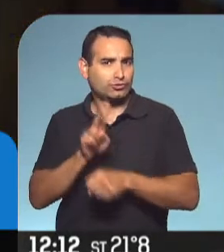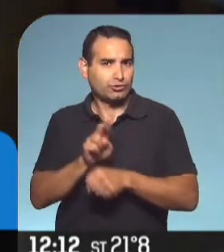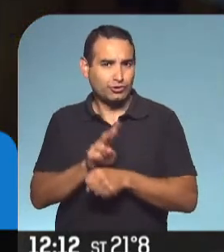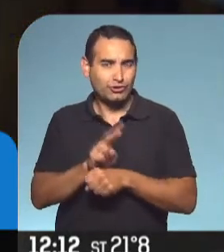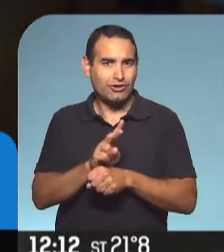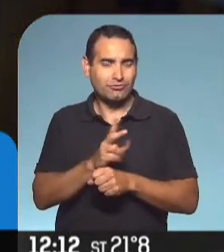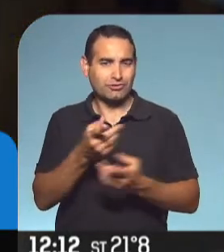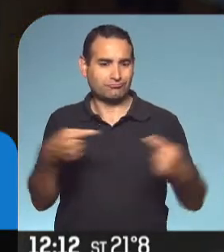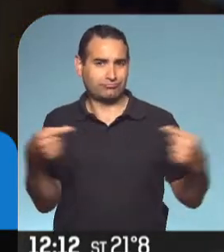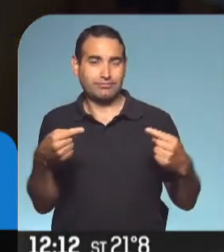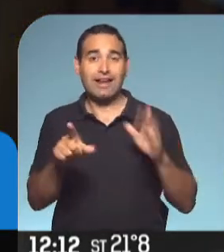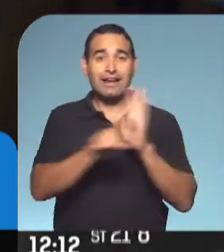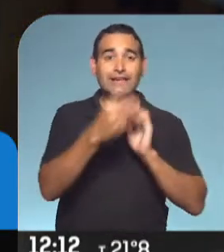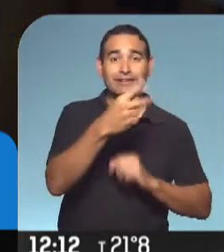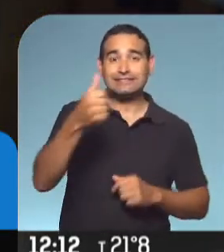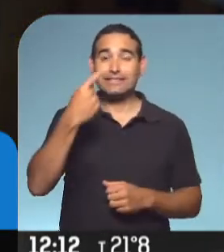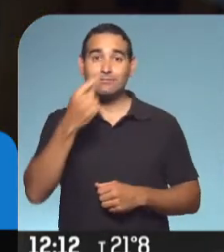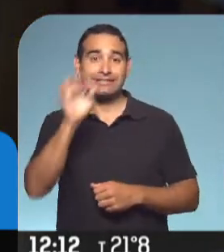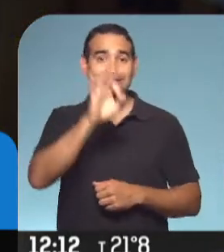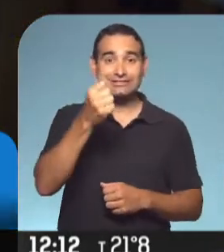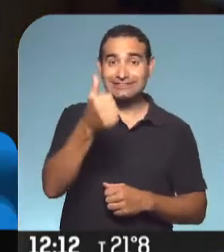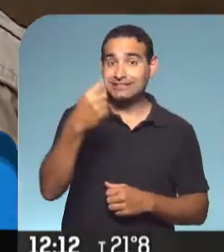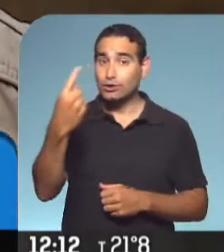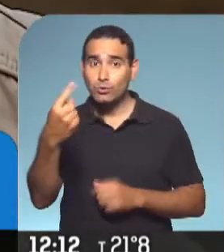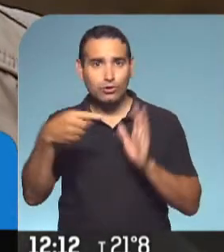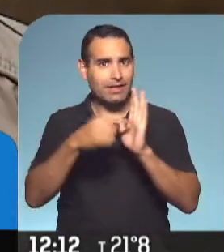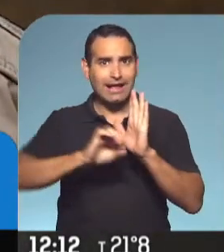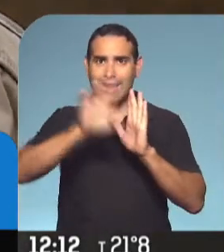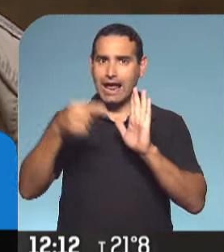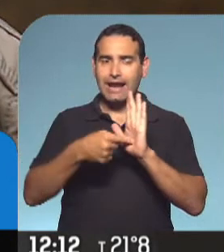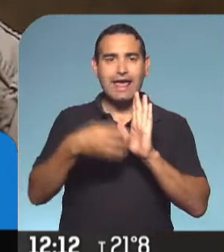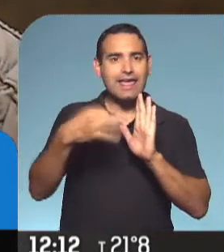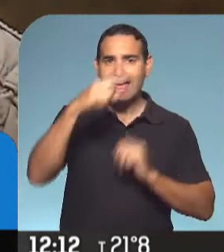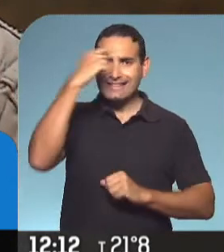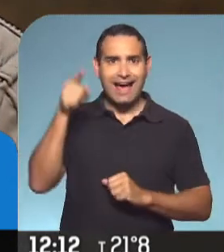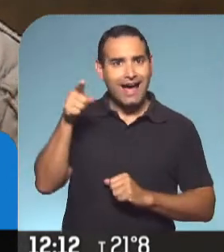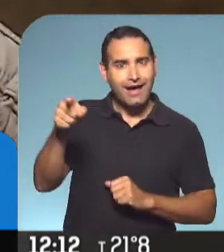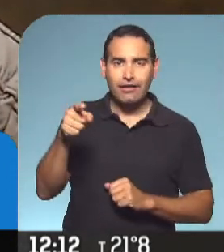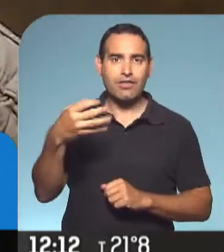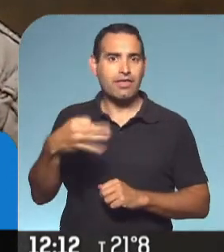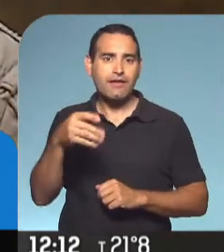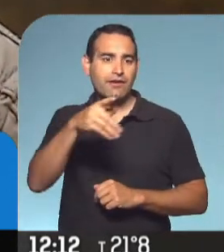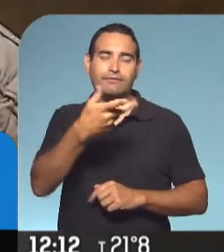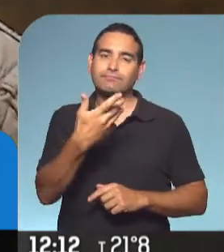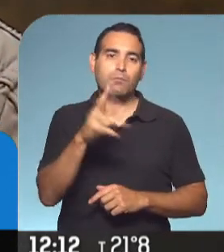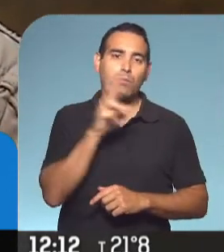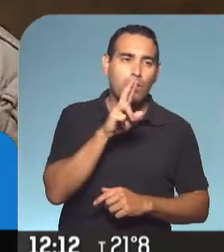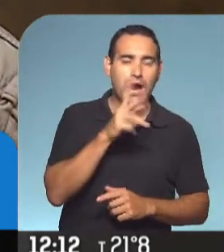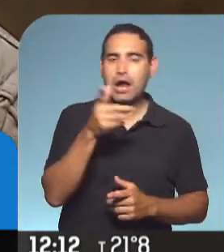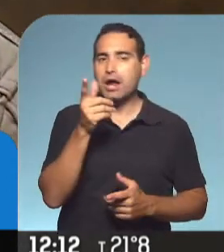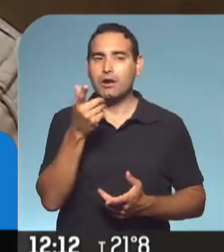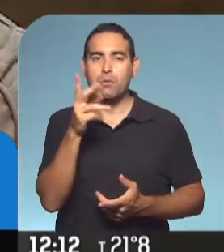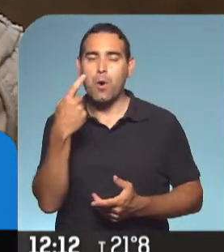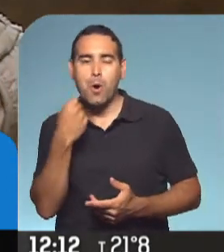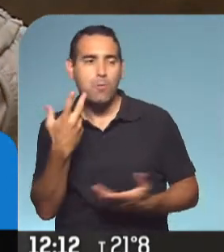en contra de eso. La ley 26.061 es muy clara en relación a la que el Estado, un estado de vulnerabilidad de la madre o del padre o de la